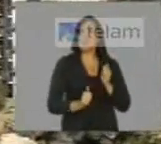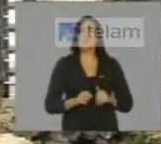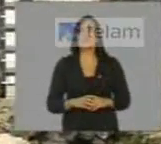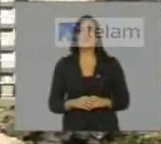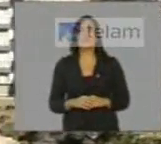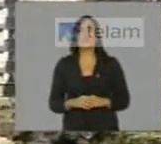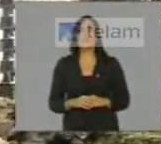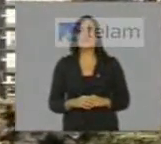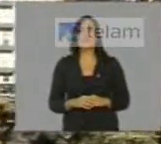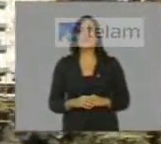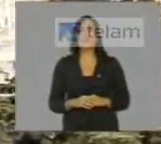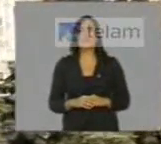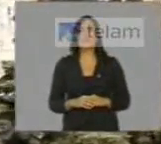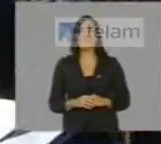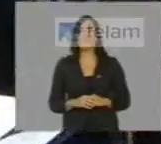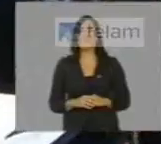Pero bueno,